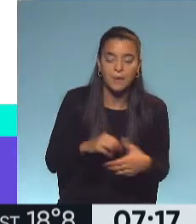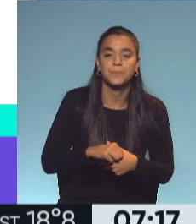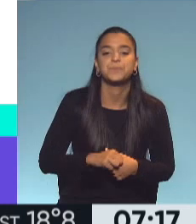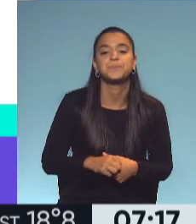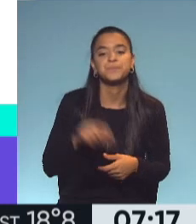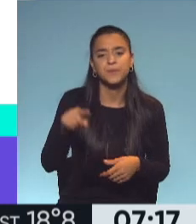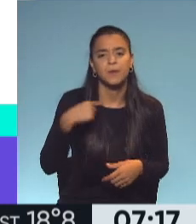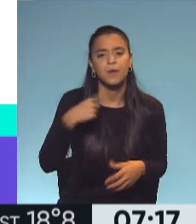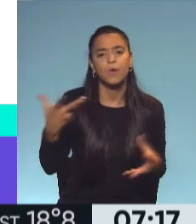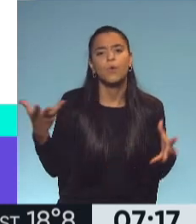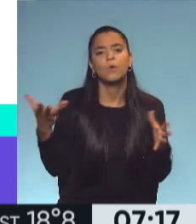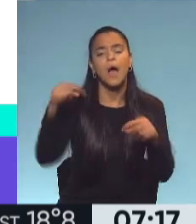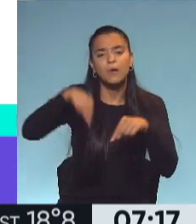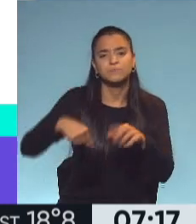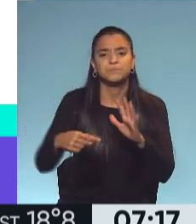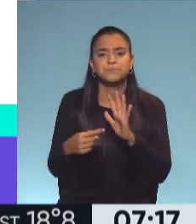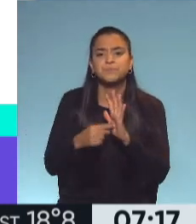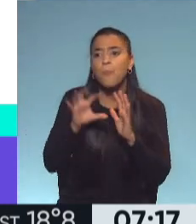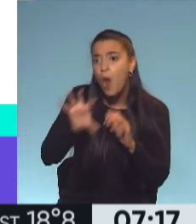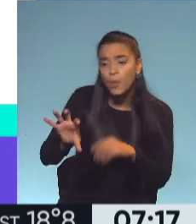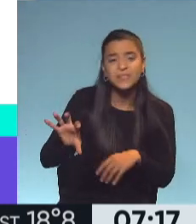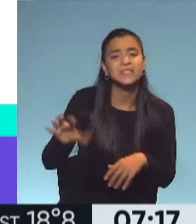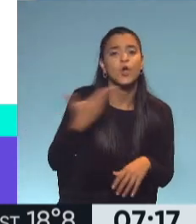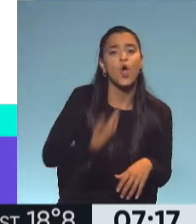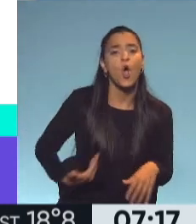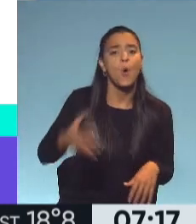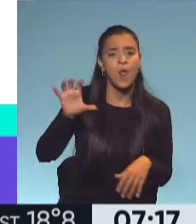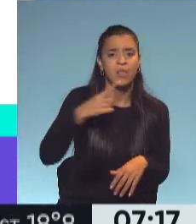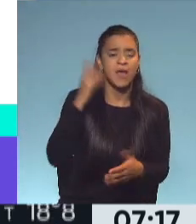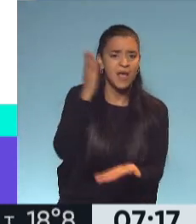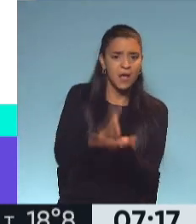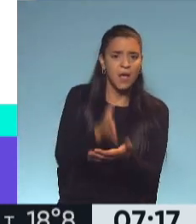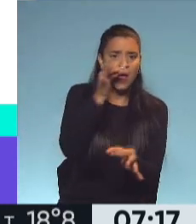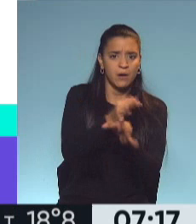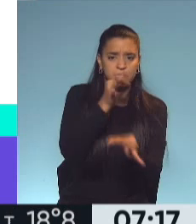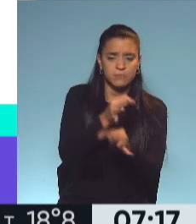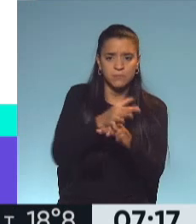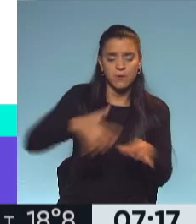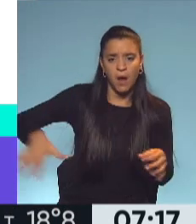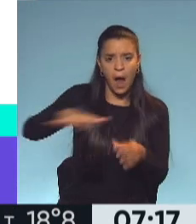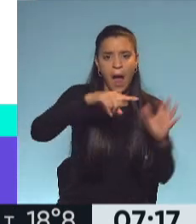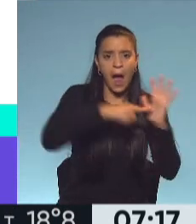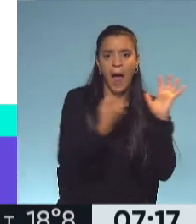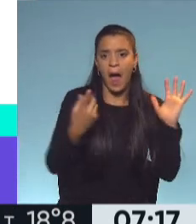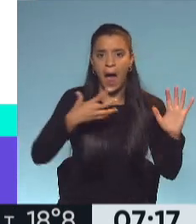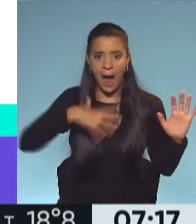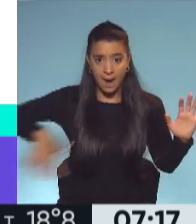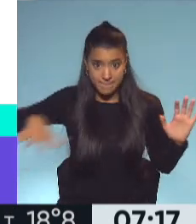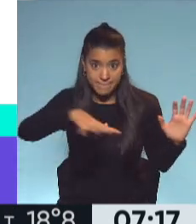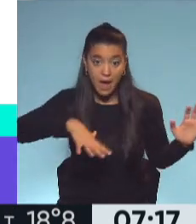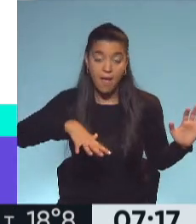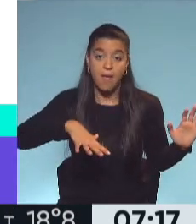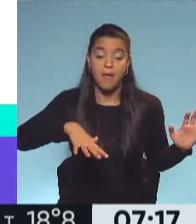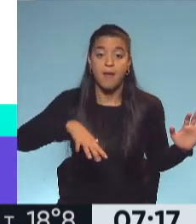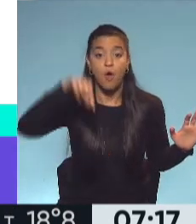a meter un poquito junto con usted en la provincia de Buenos Aires. El gobernador dijo que habrá sanciones para las escuelas en el ámbito del AMBA bonaerense